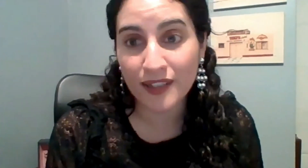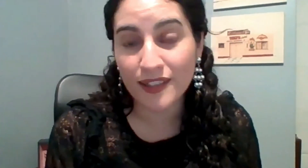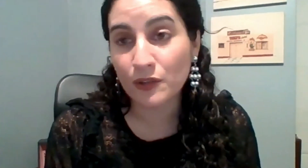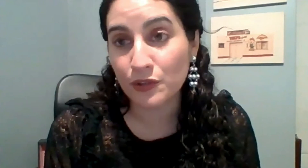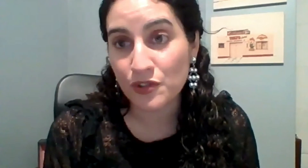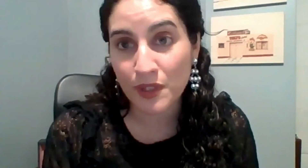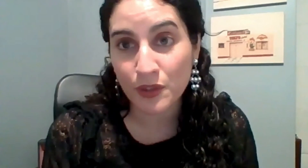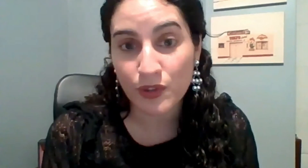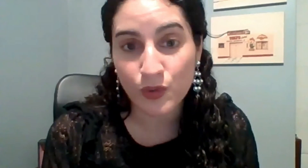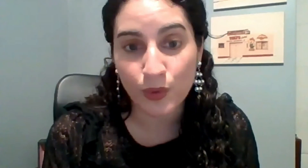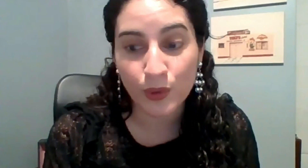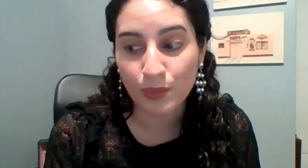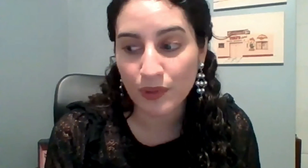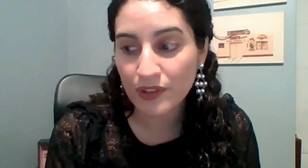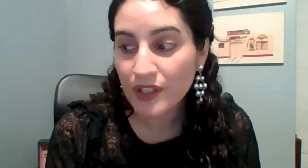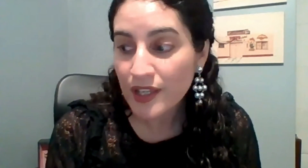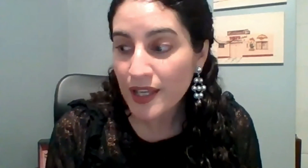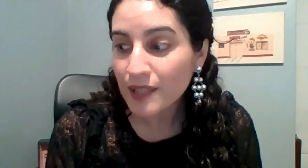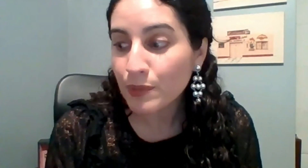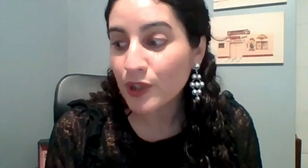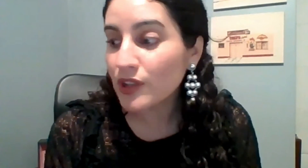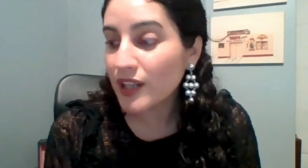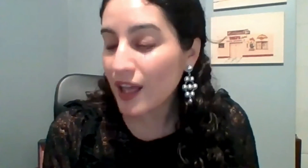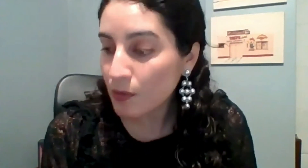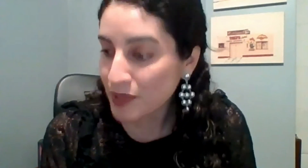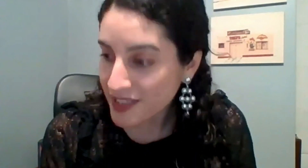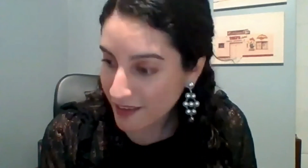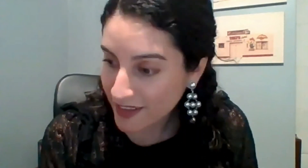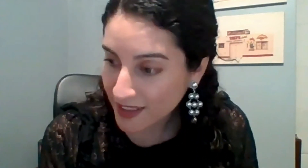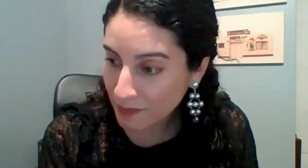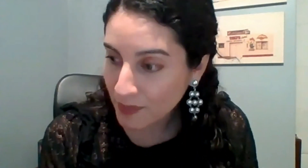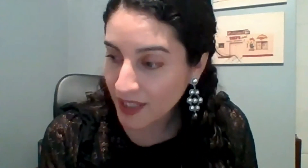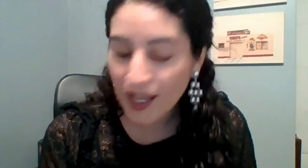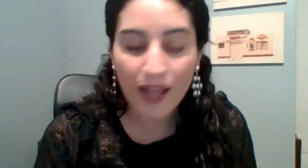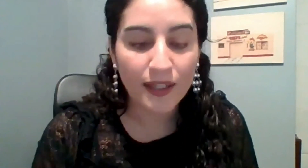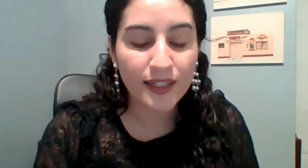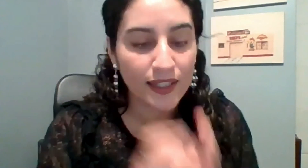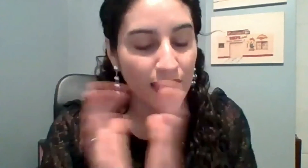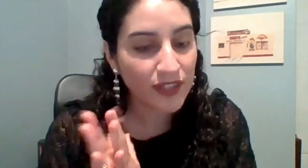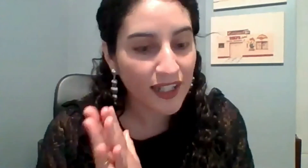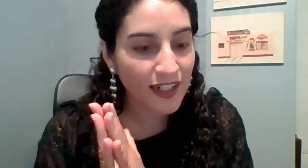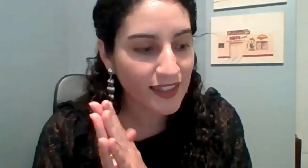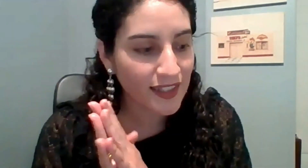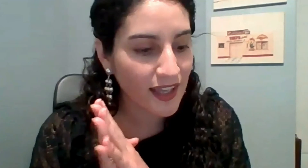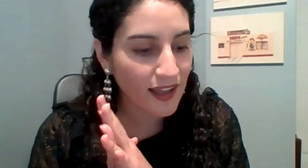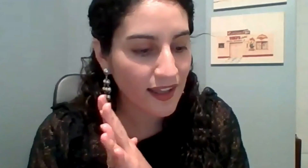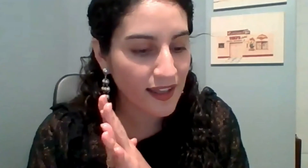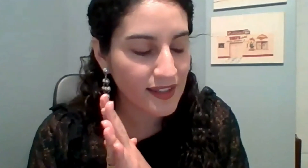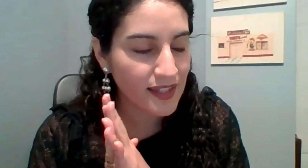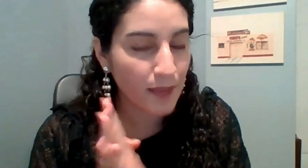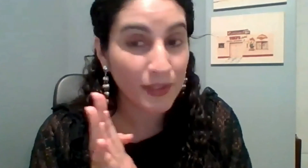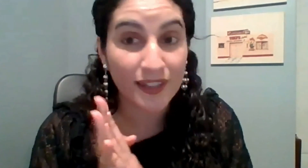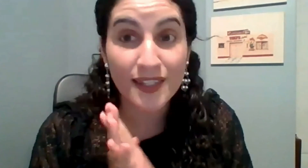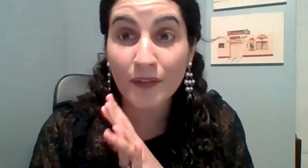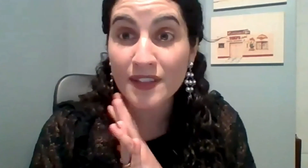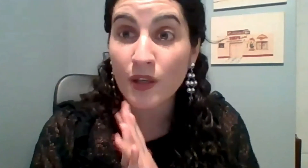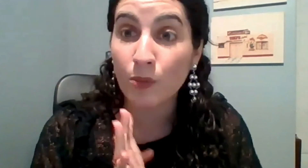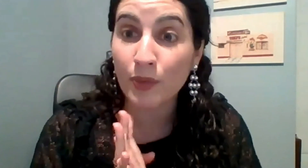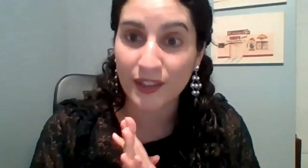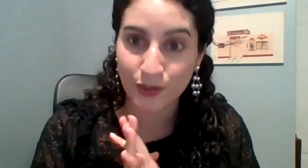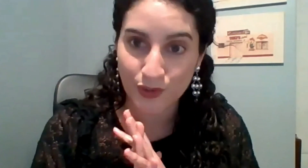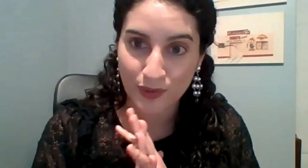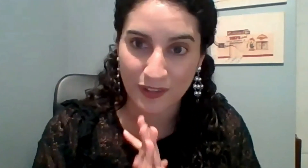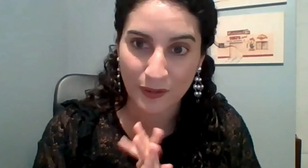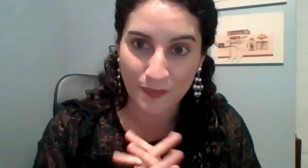muchísima práctica y conocimiento de su grupo. Y por otro lado pensaba también, y la otra cartilla es aprendizaje basado